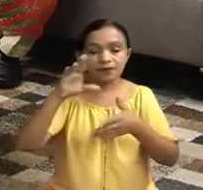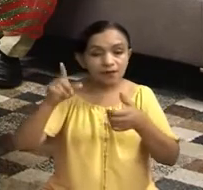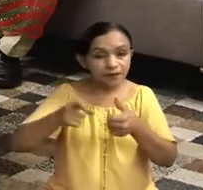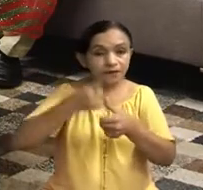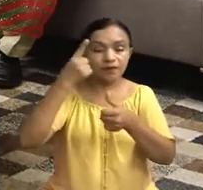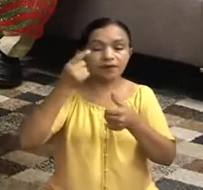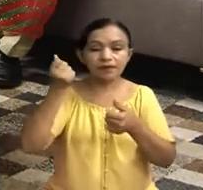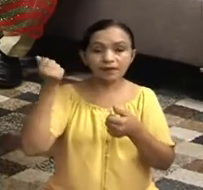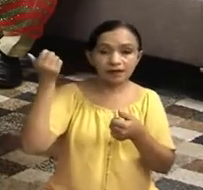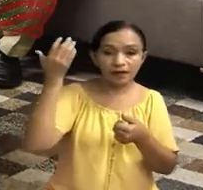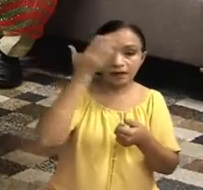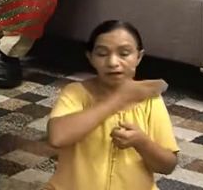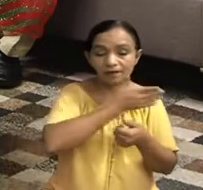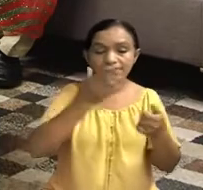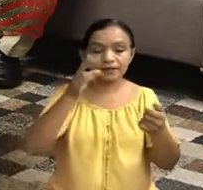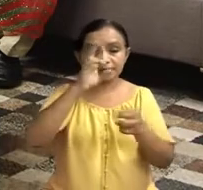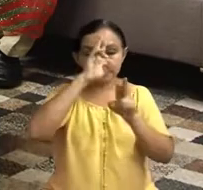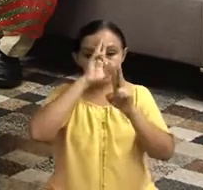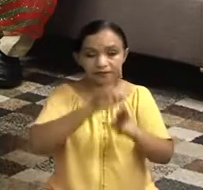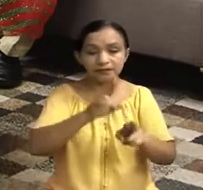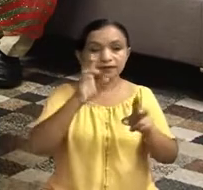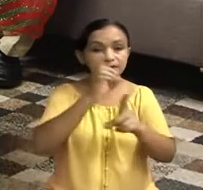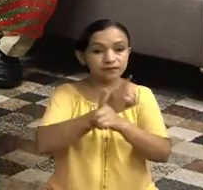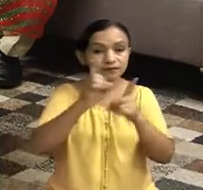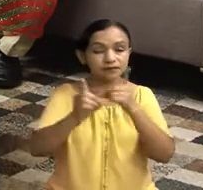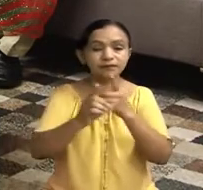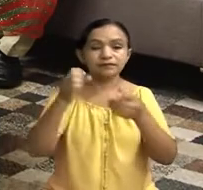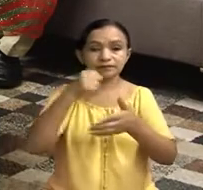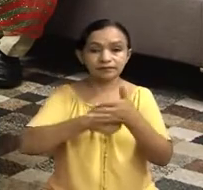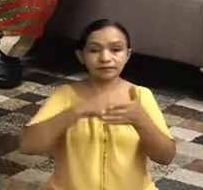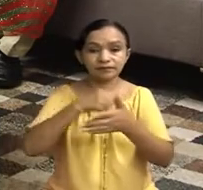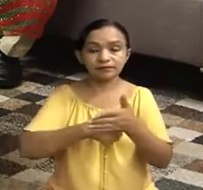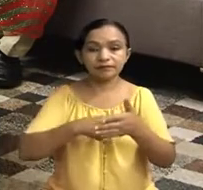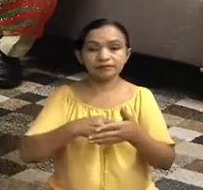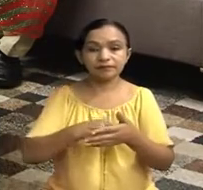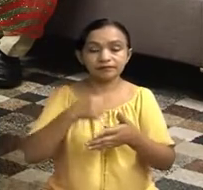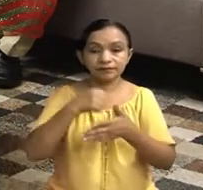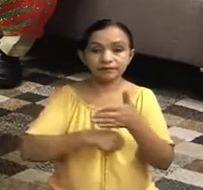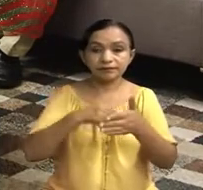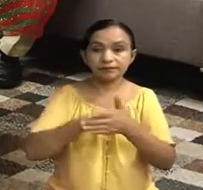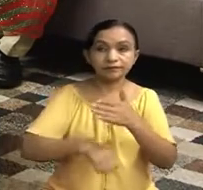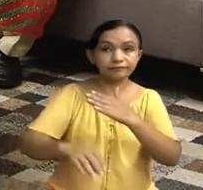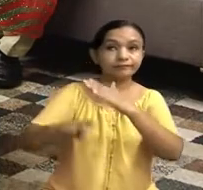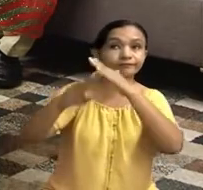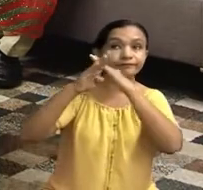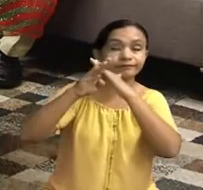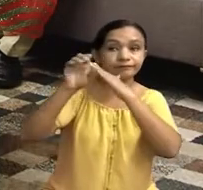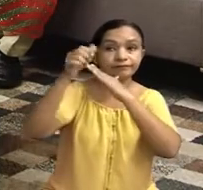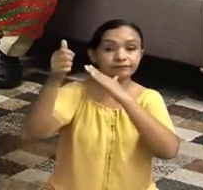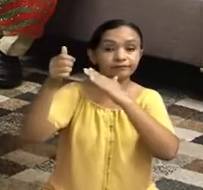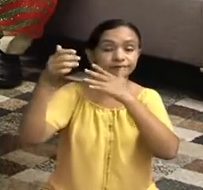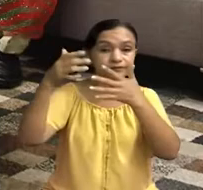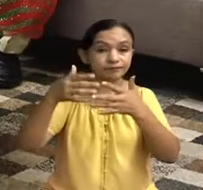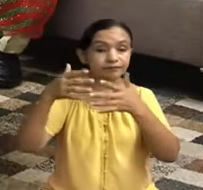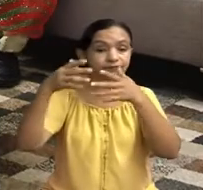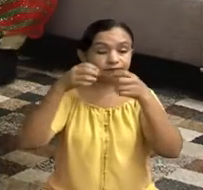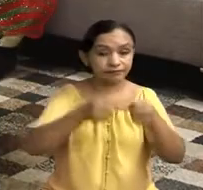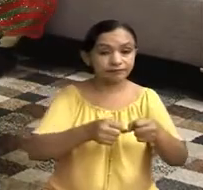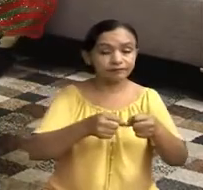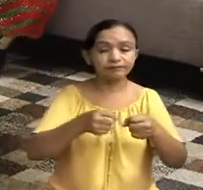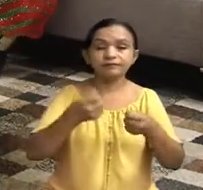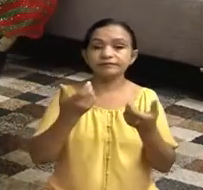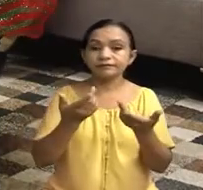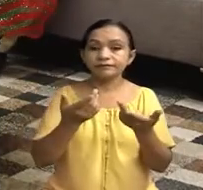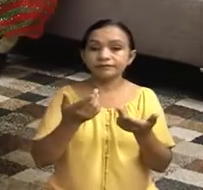los afrodescendientes, tiene que ser respetado y luchamos por eso. O sea, la lucha contra el colonialismo, contra el neocolonialismo, contra el imperialismo, también lleva esa